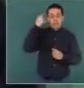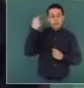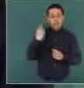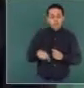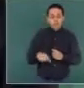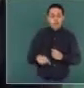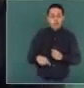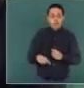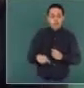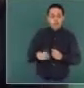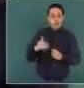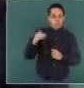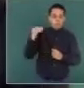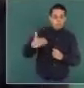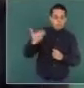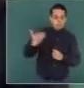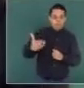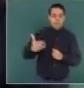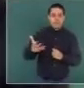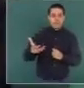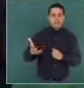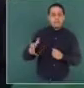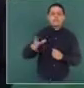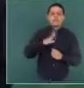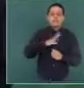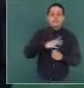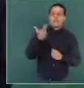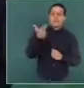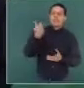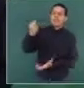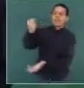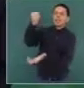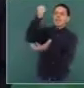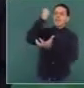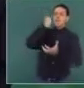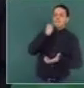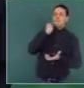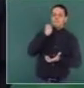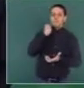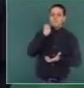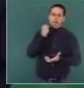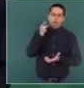manera ilícita recursos públicos,